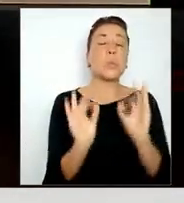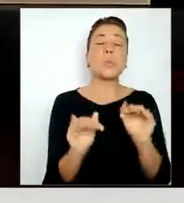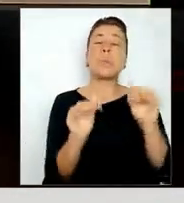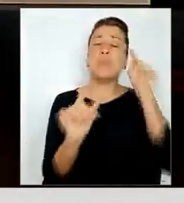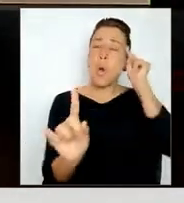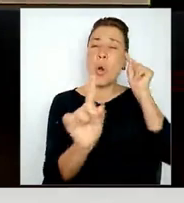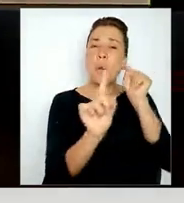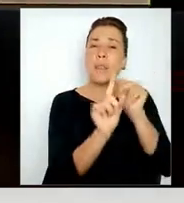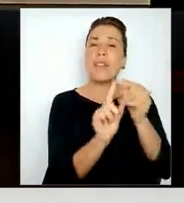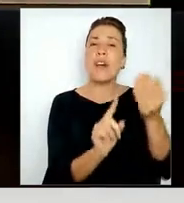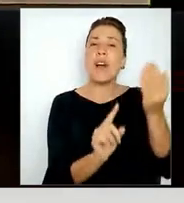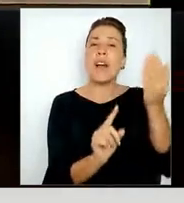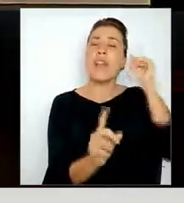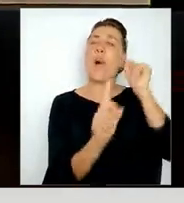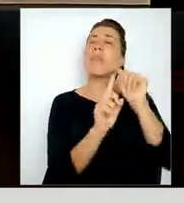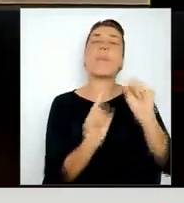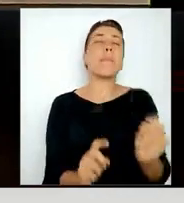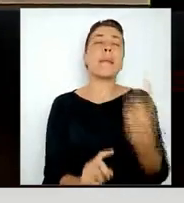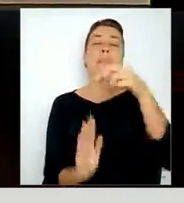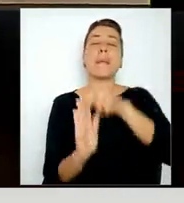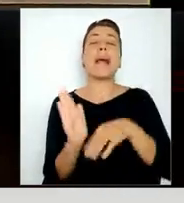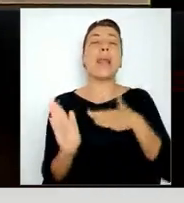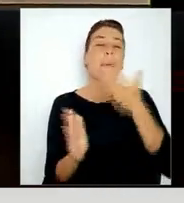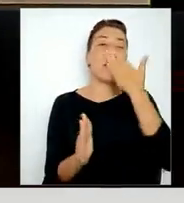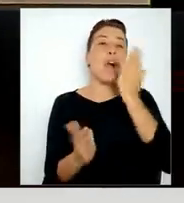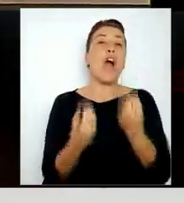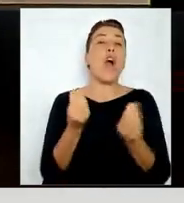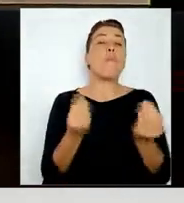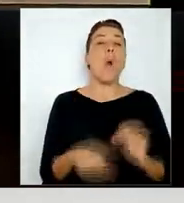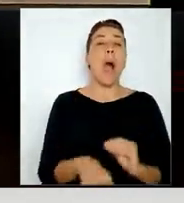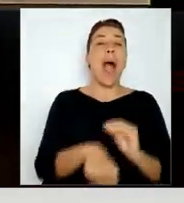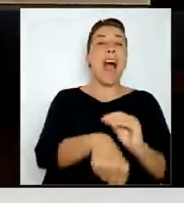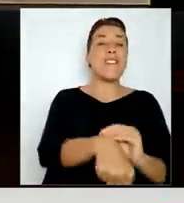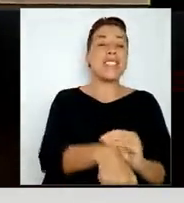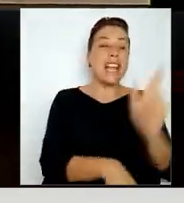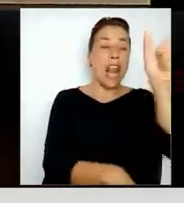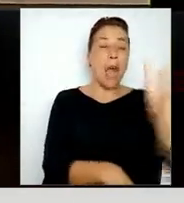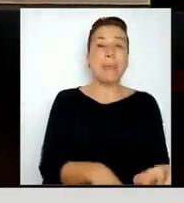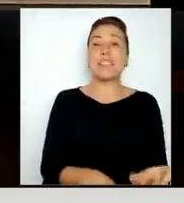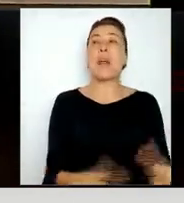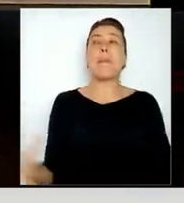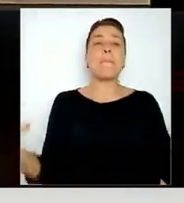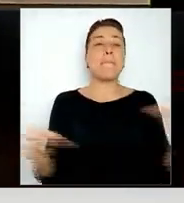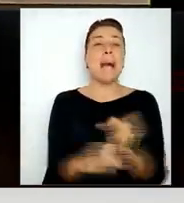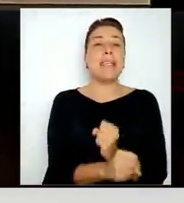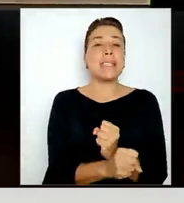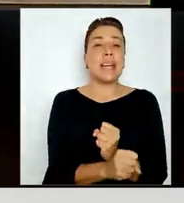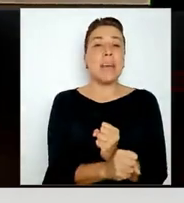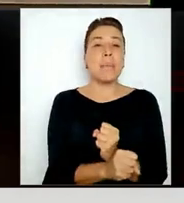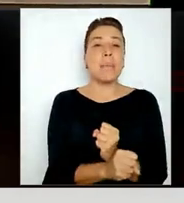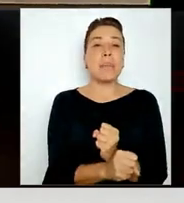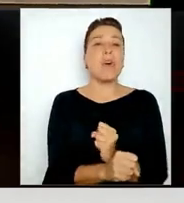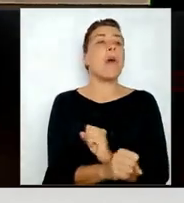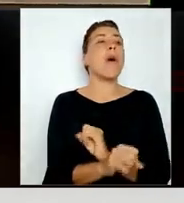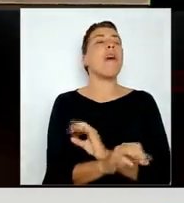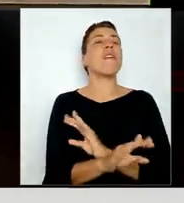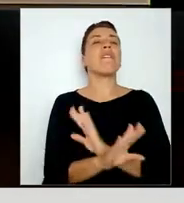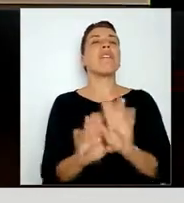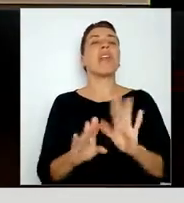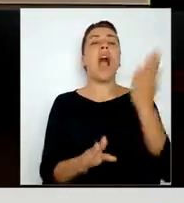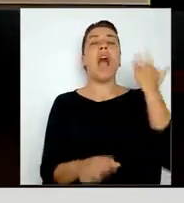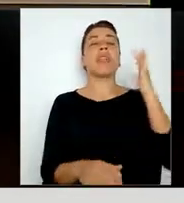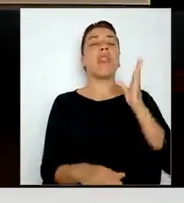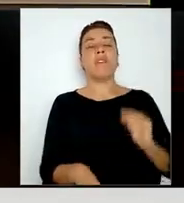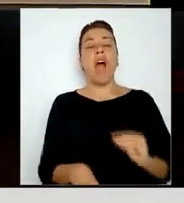esencia del proyecto esto es mejorar la notificaciones para que sean más expeditas y eliminar la notificación personal que hacen más complejo el poder